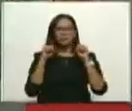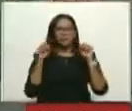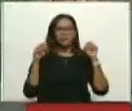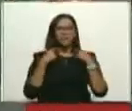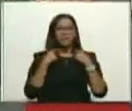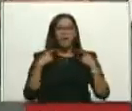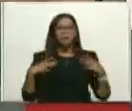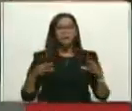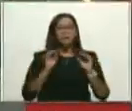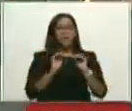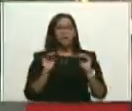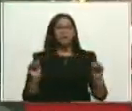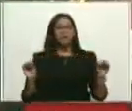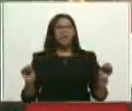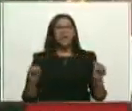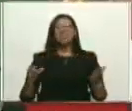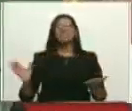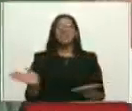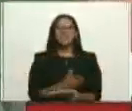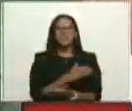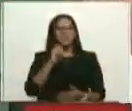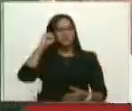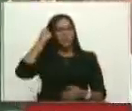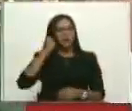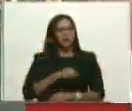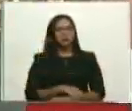ellos convocando a la salida, ¿se acuerdan?